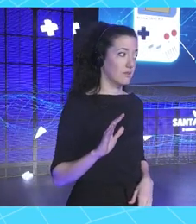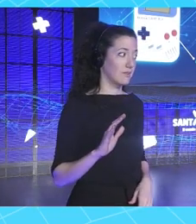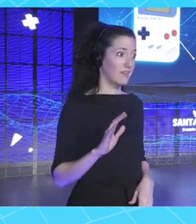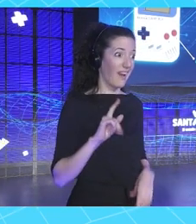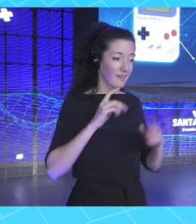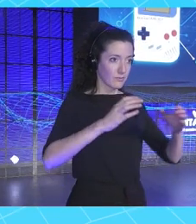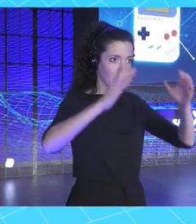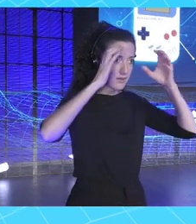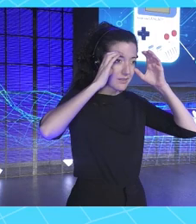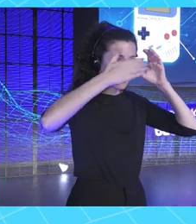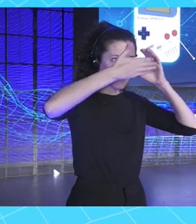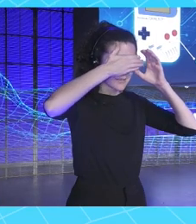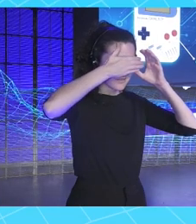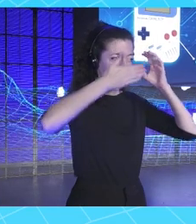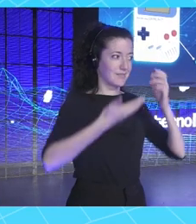aquí